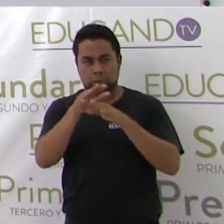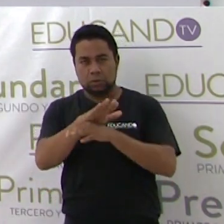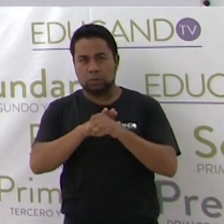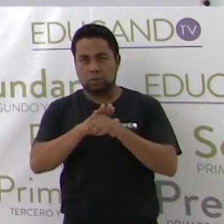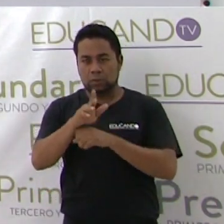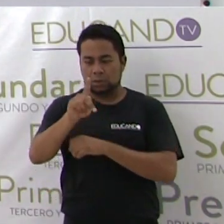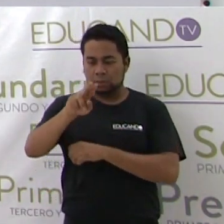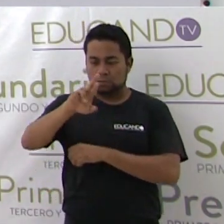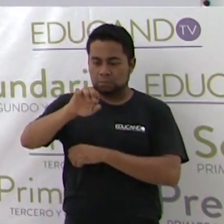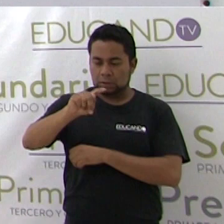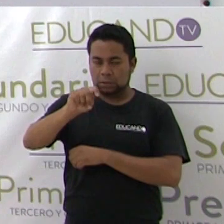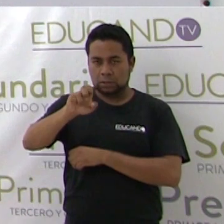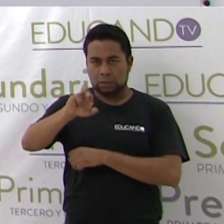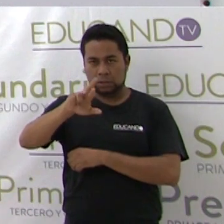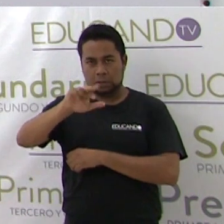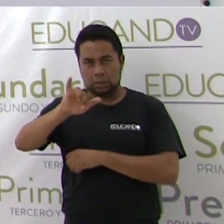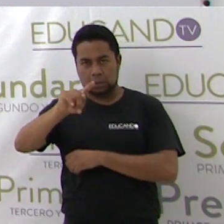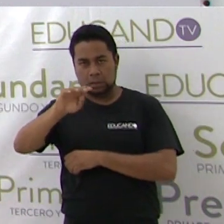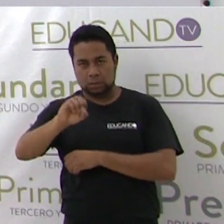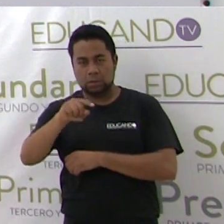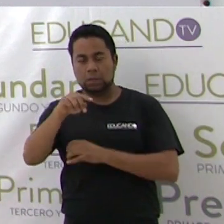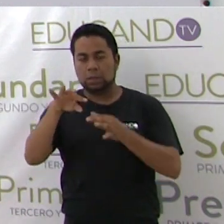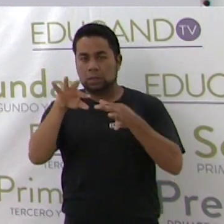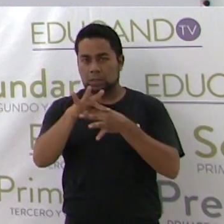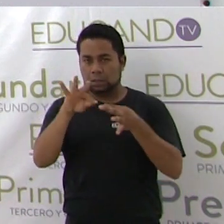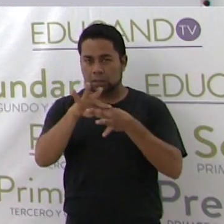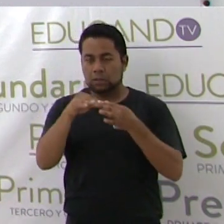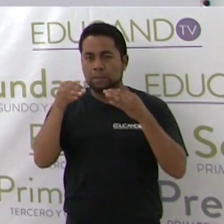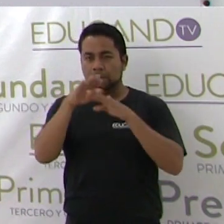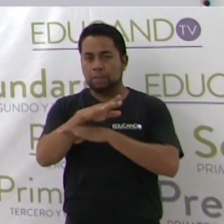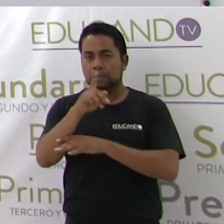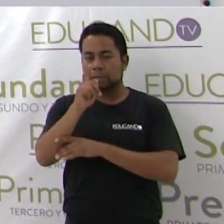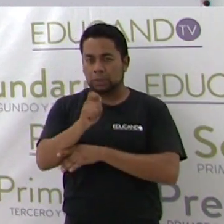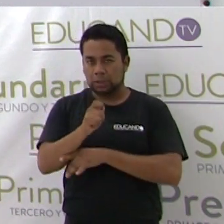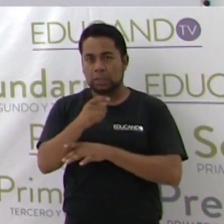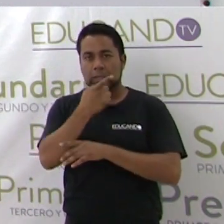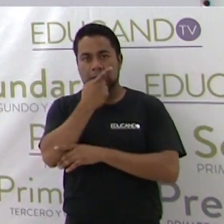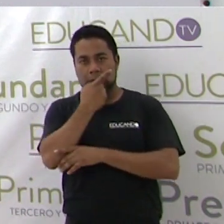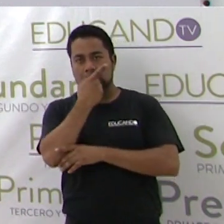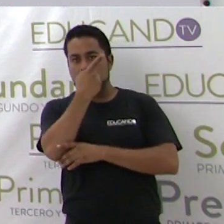el pretérito, hablamos de enunciar,